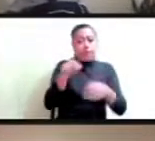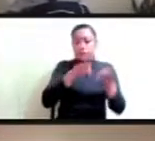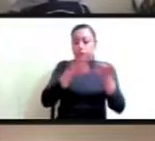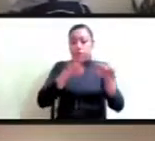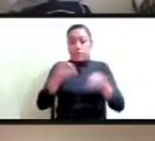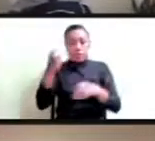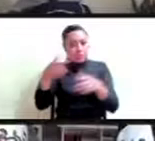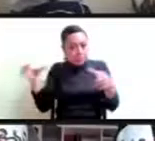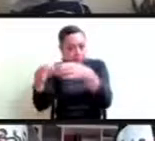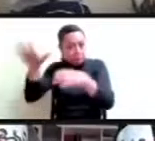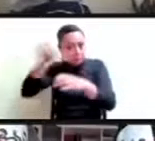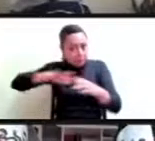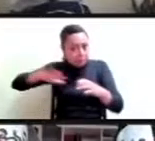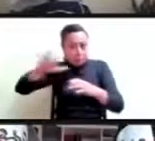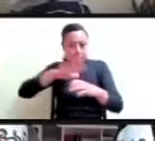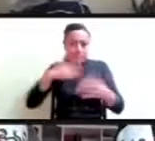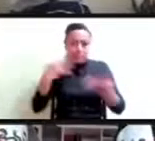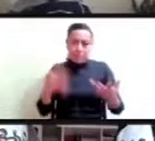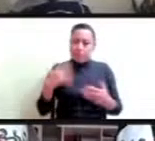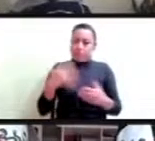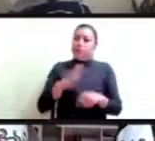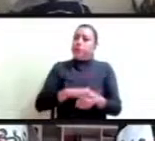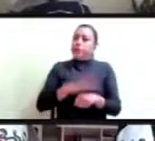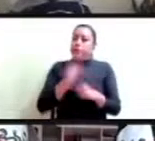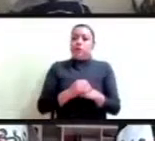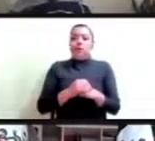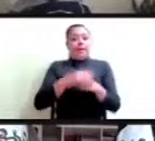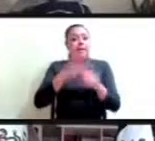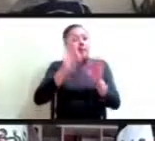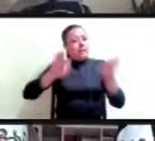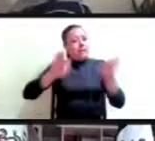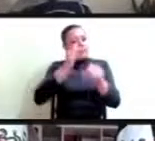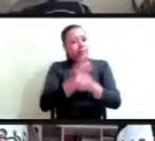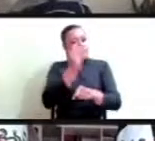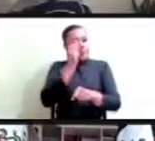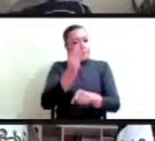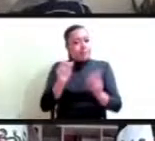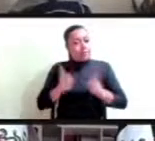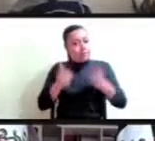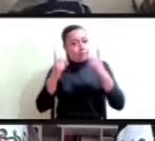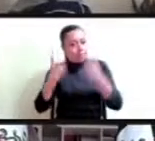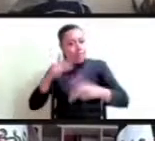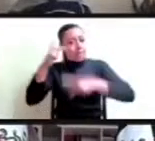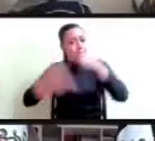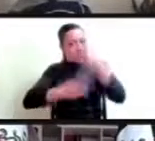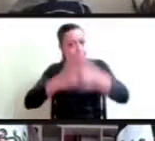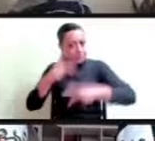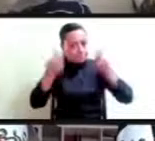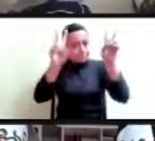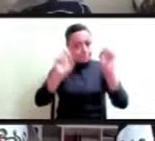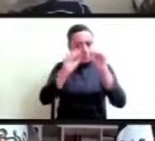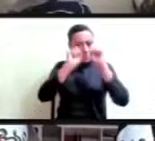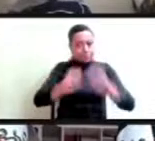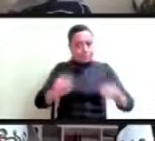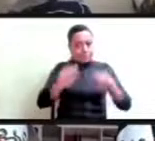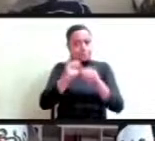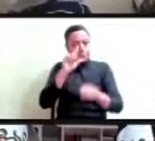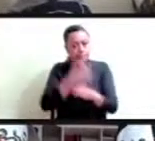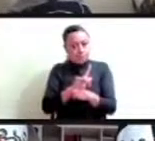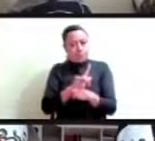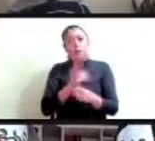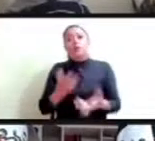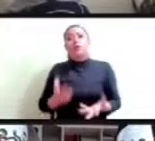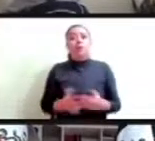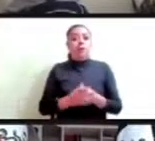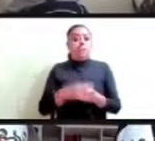Resulta fundamental otorgar prestaciones en materia de seguridad social para los miembros de corporaciones policíacas en la